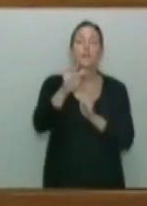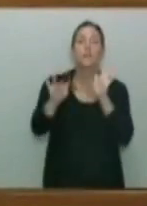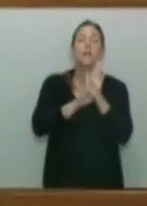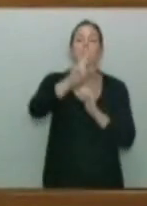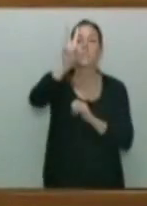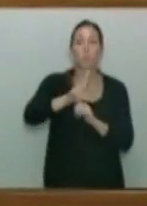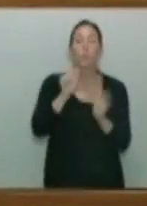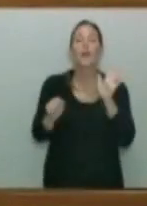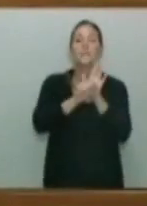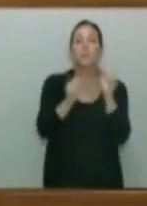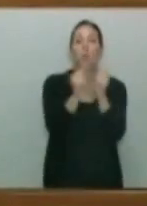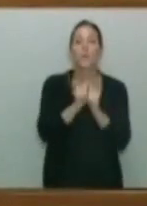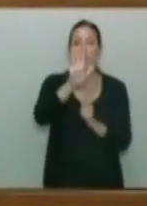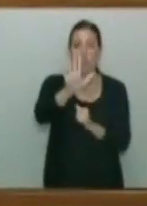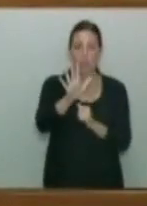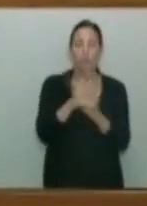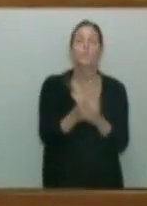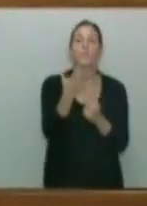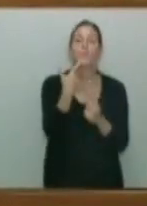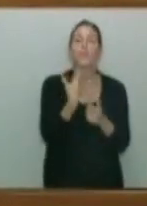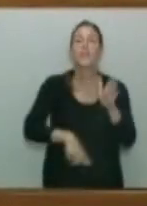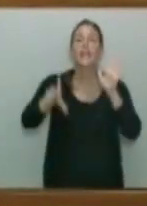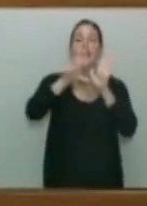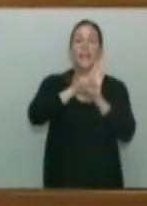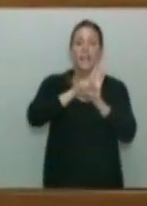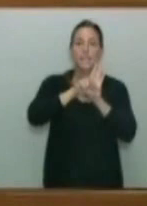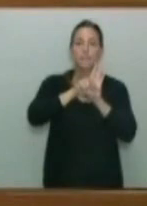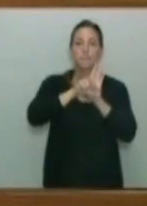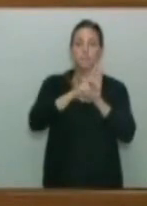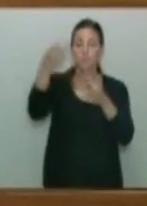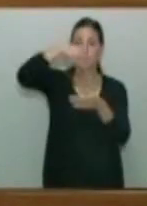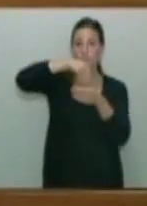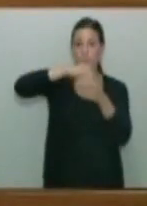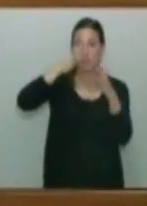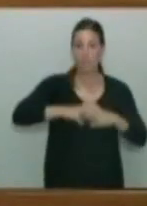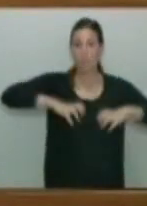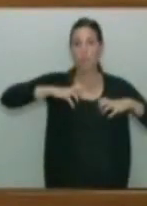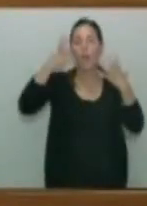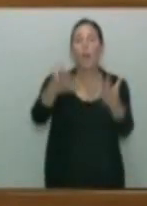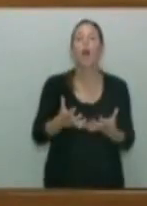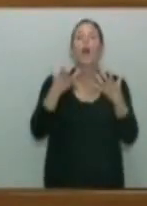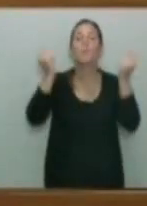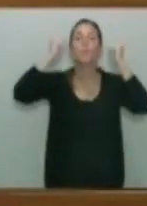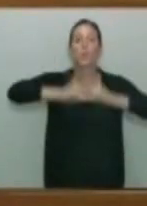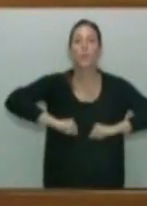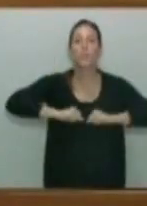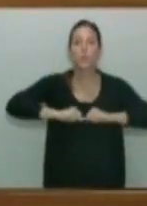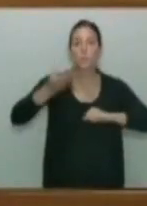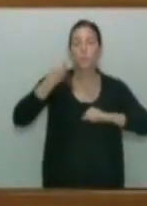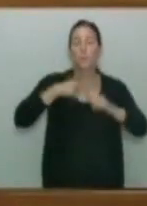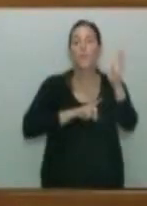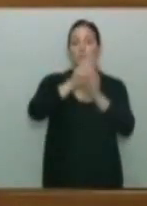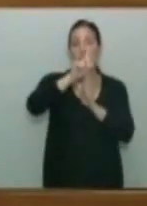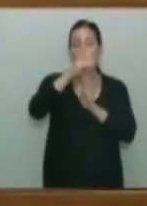artículo 25 confiere a una ley de esta Cámara la aprobación de el desarrollo